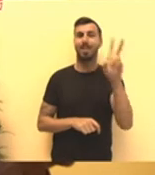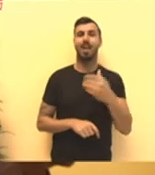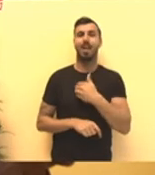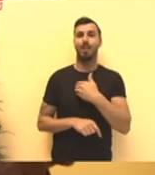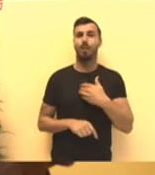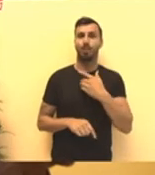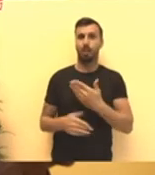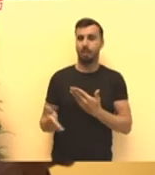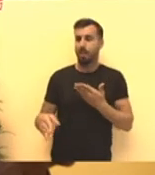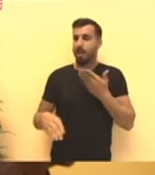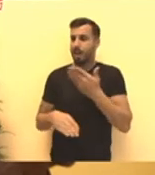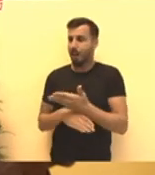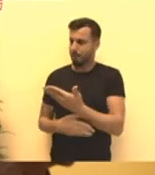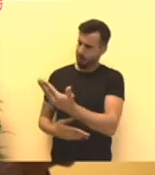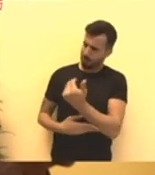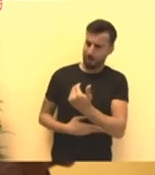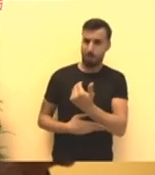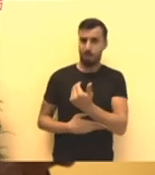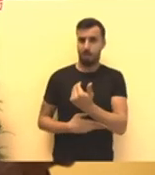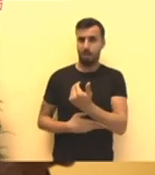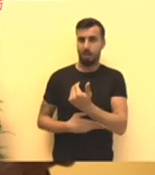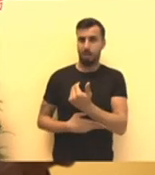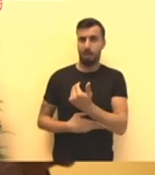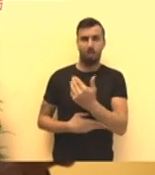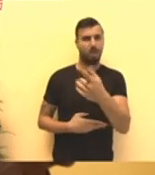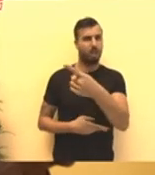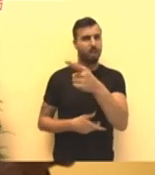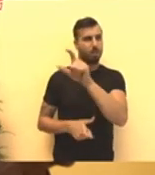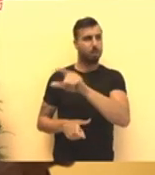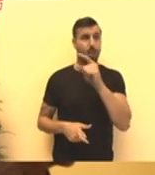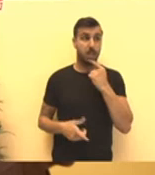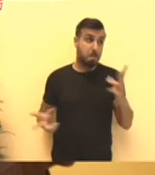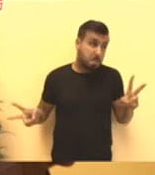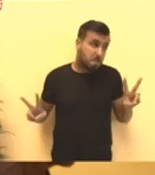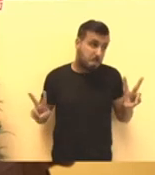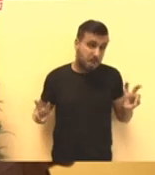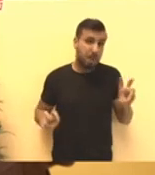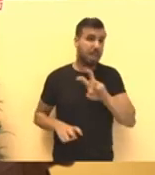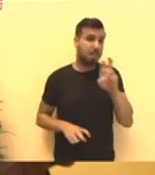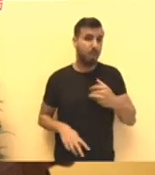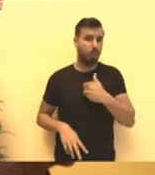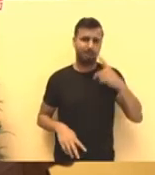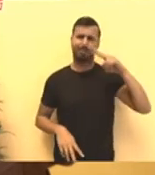decían que ellos podían hablar de diversidad funcional, pero que de mujeres no tenían ni pajorera idea.